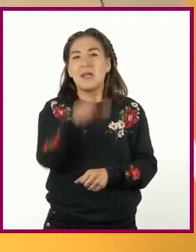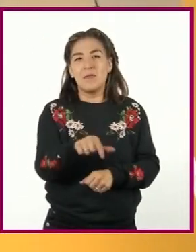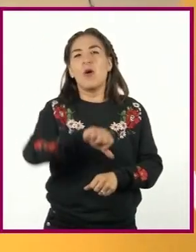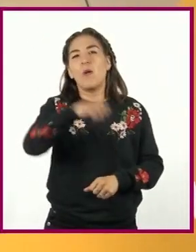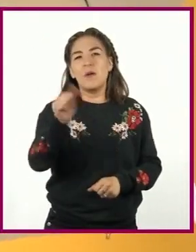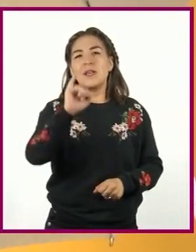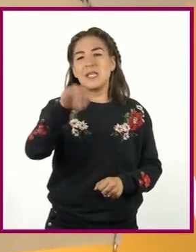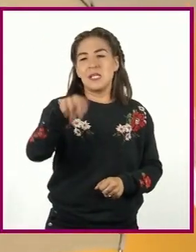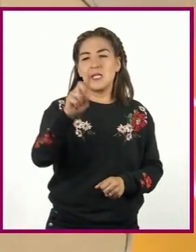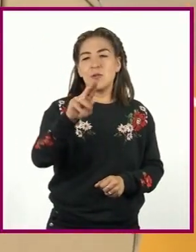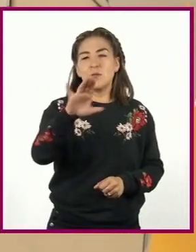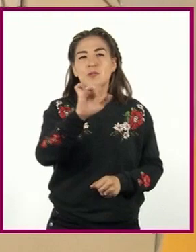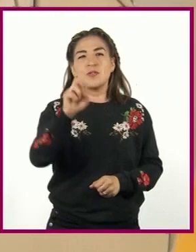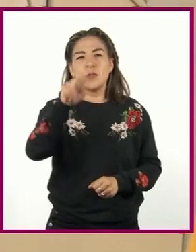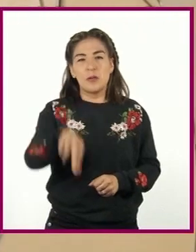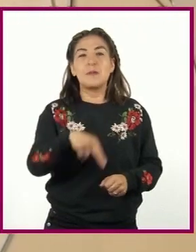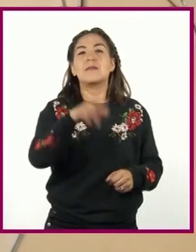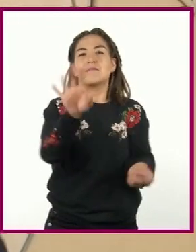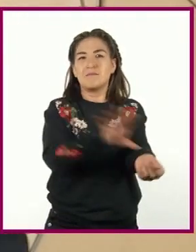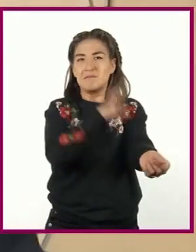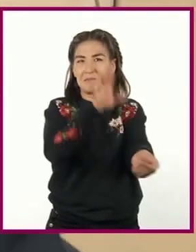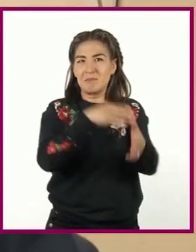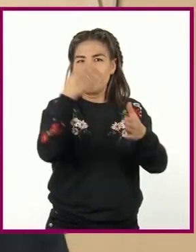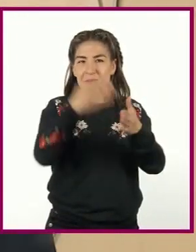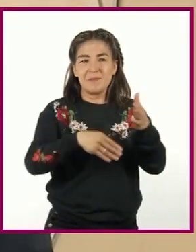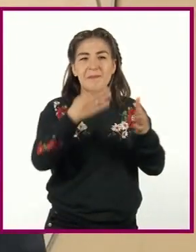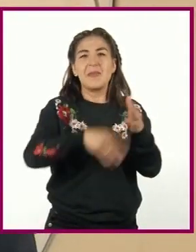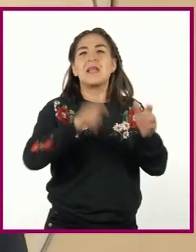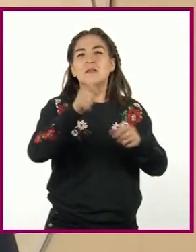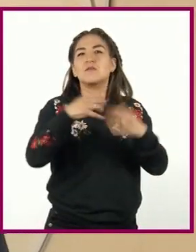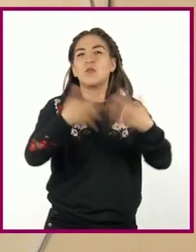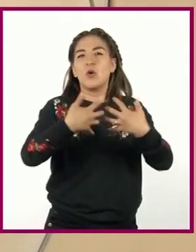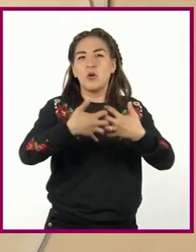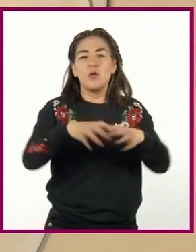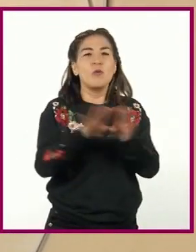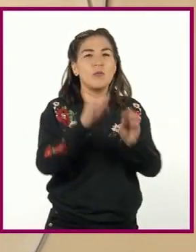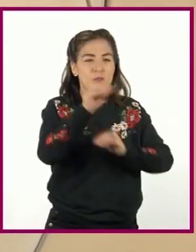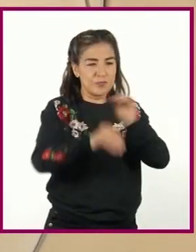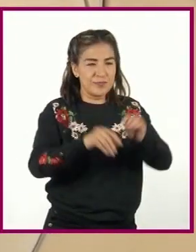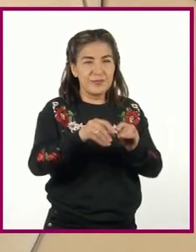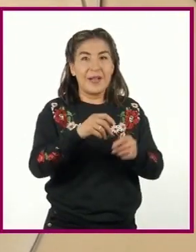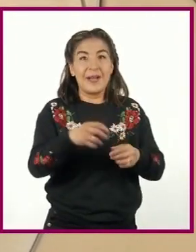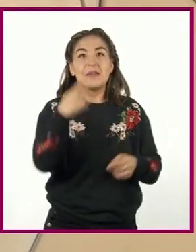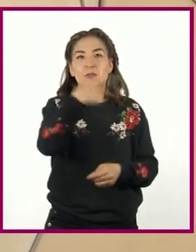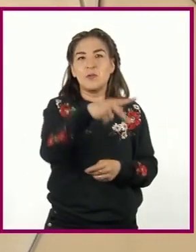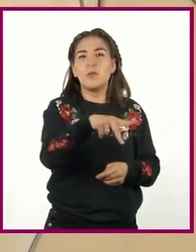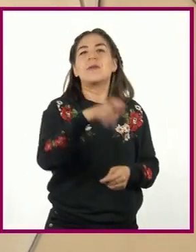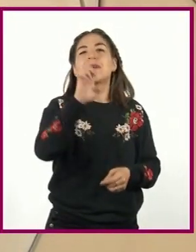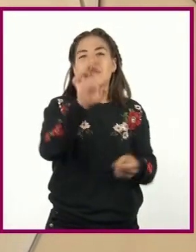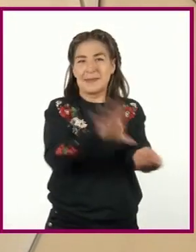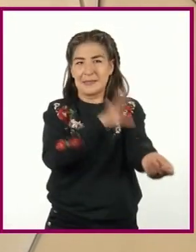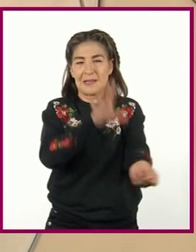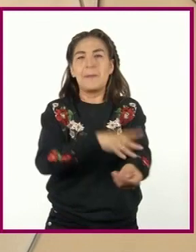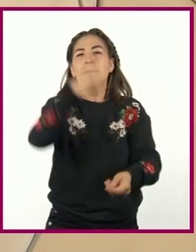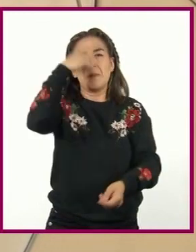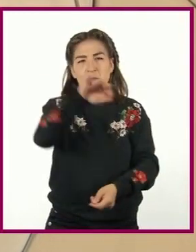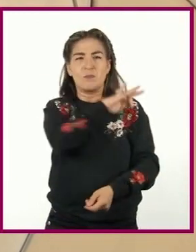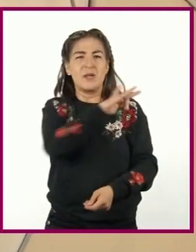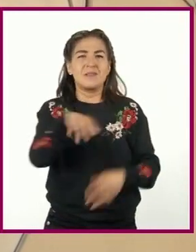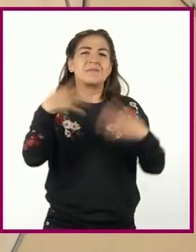inducción electromagnética para la construcción de motores movidos por energía eléctrica, que permite el funcionamiento